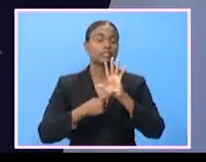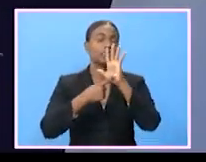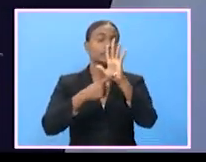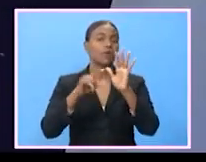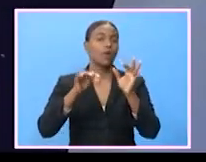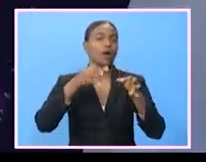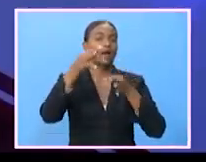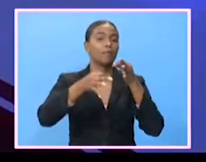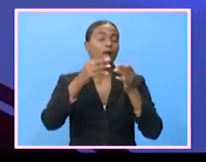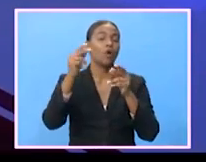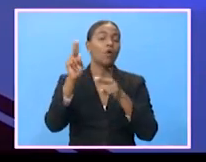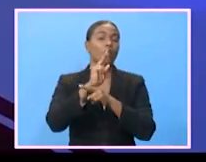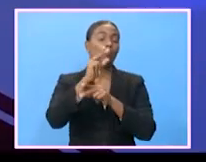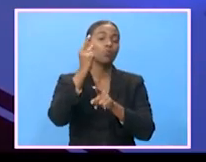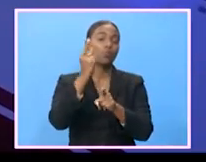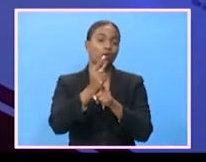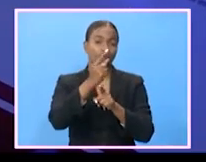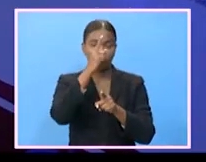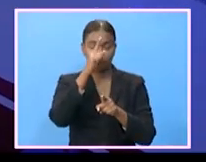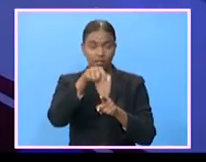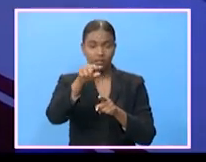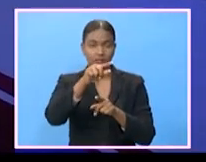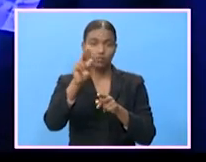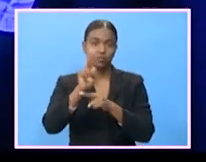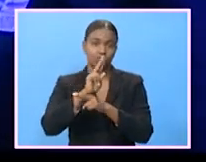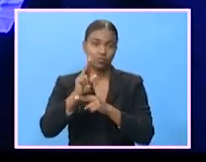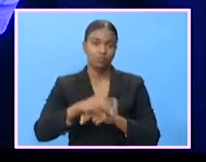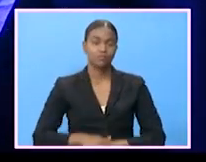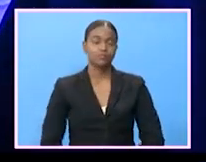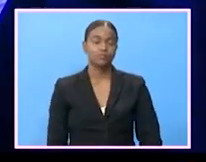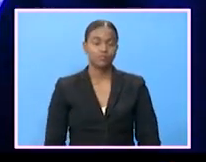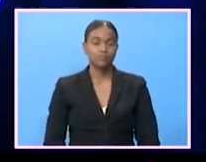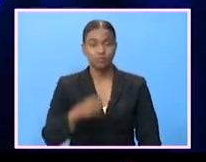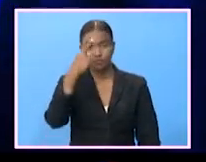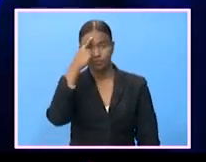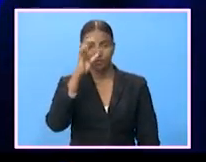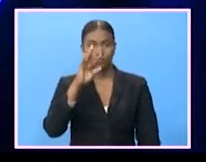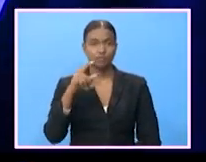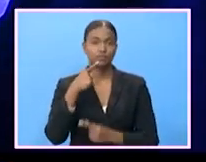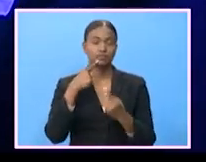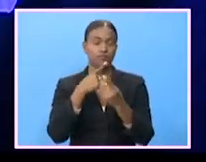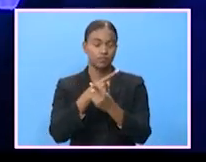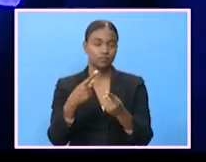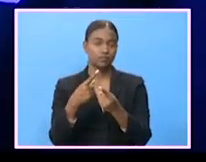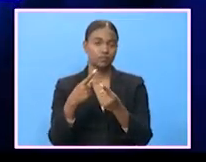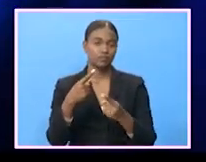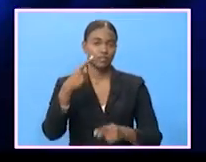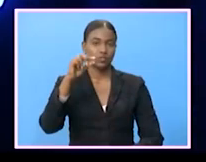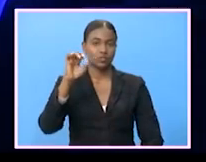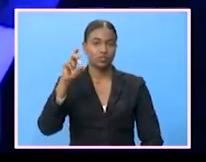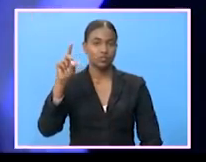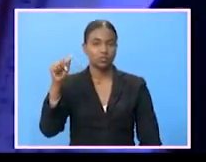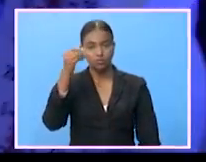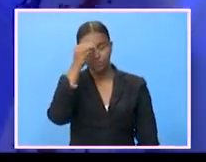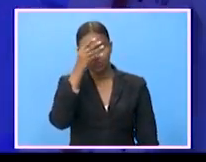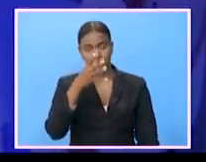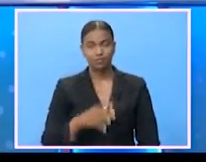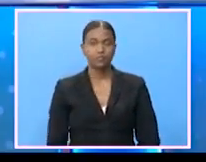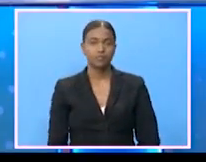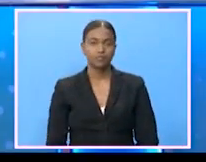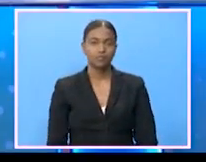explicando el uso correcto de estos aparatos de medición. Para 4RD Noticias, Gioconda Paulino.